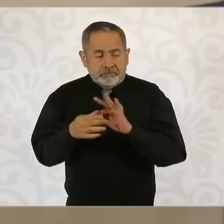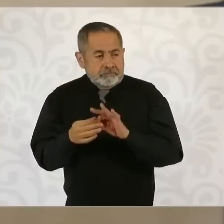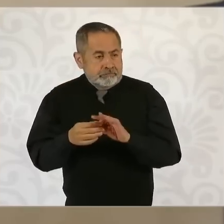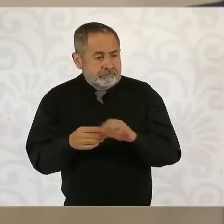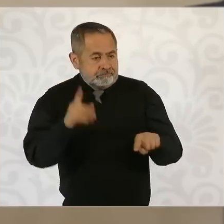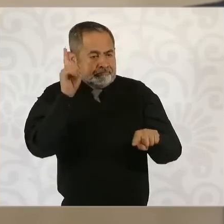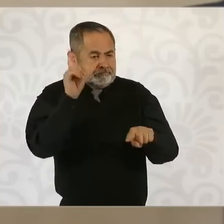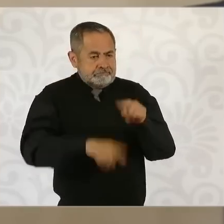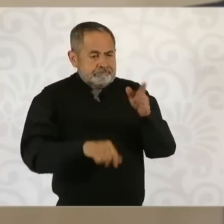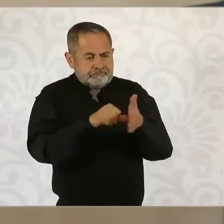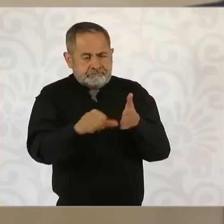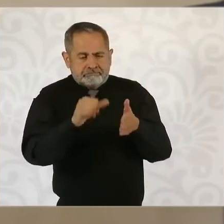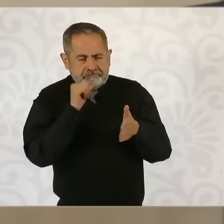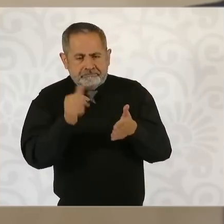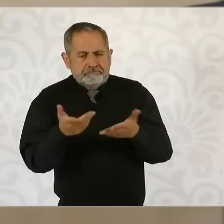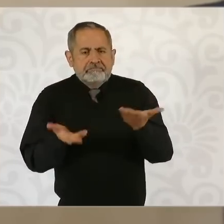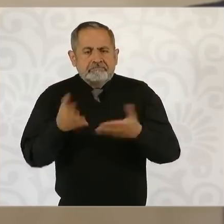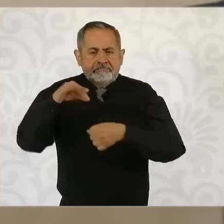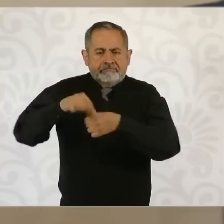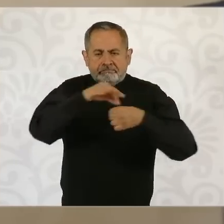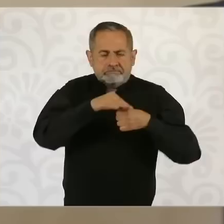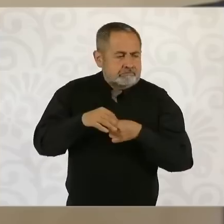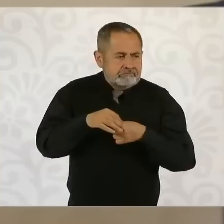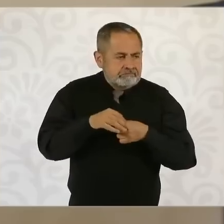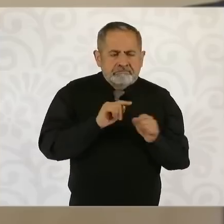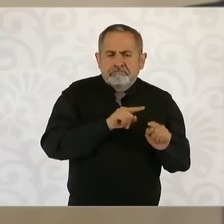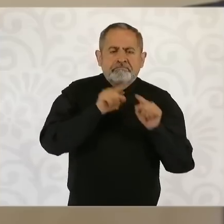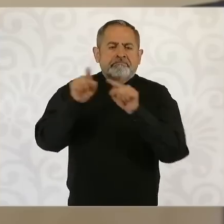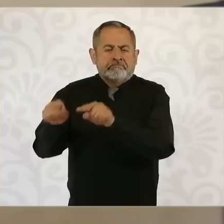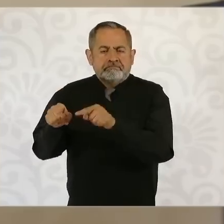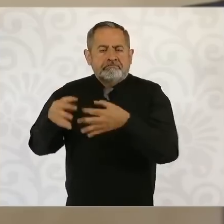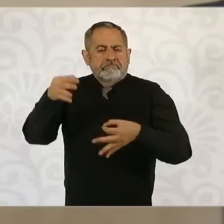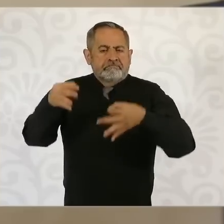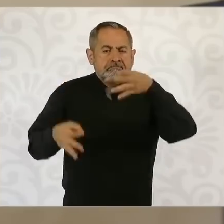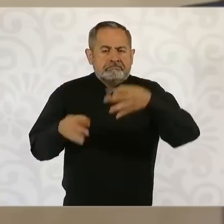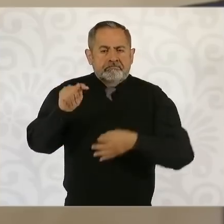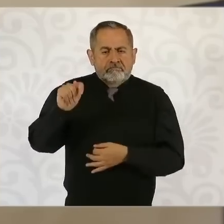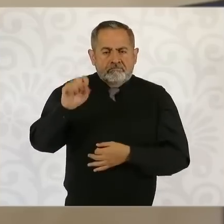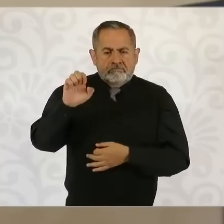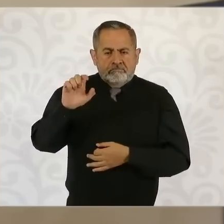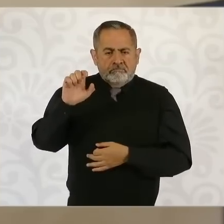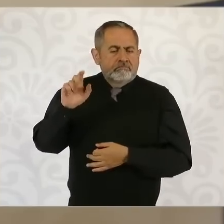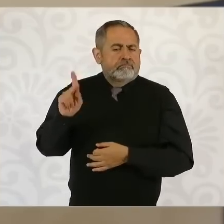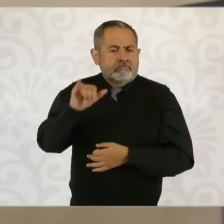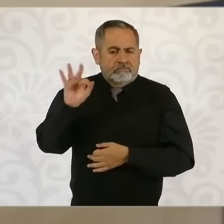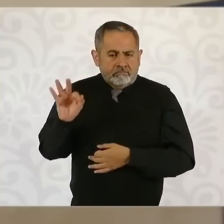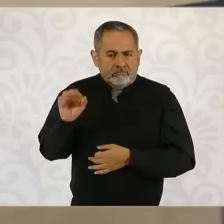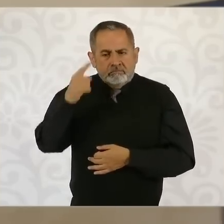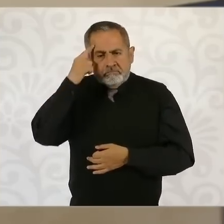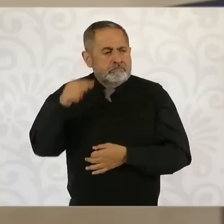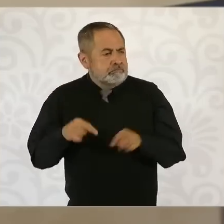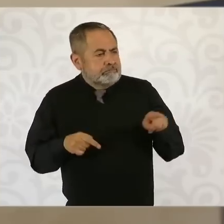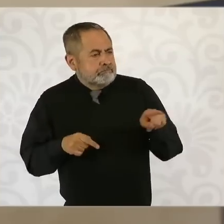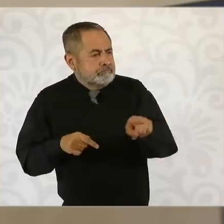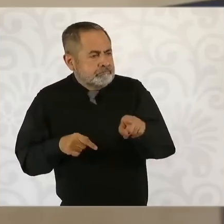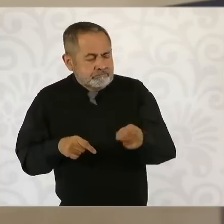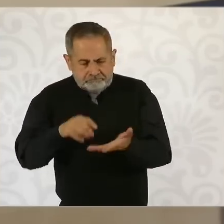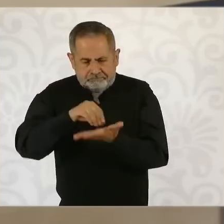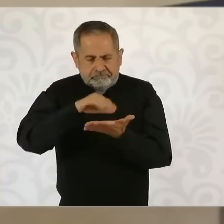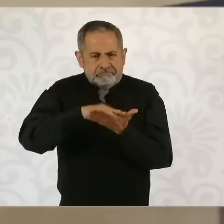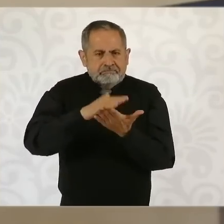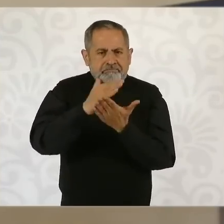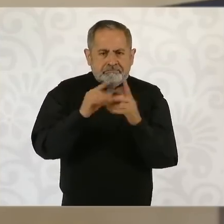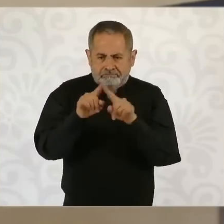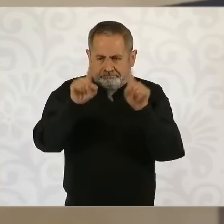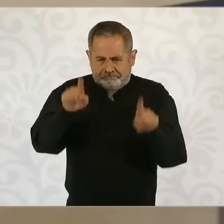o eliminarlas parcialmente, se va a acudir al Tribunal Electoral a fin de que no se mantengan al menos los registros válidos, aunque las